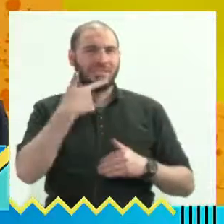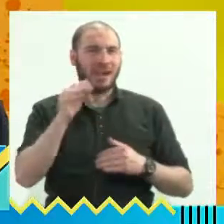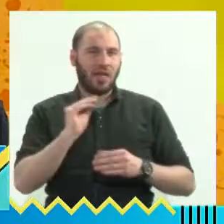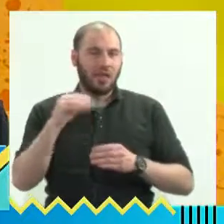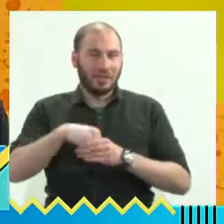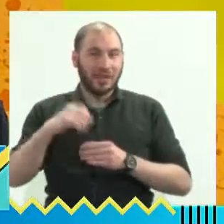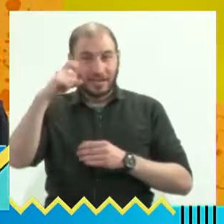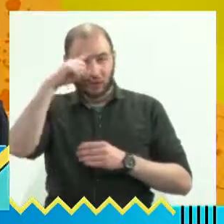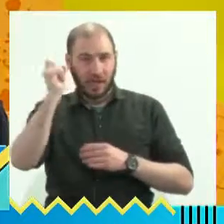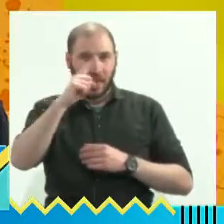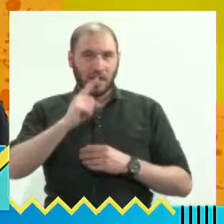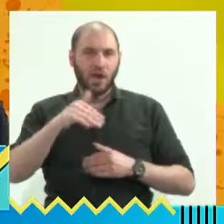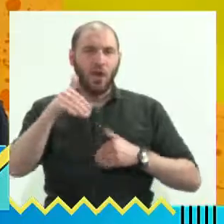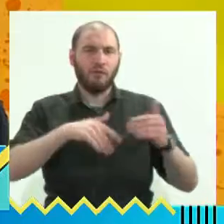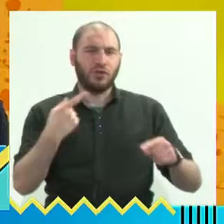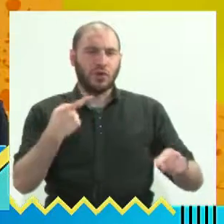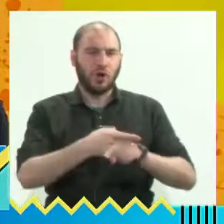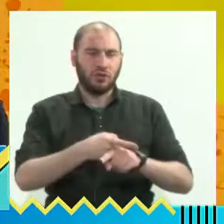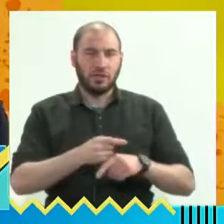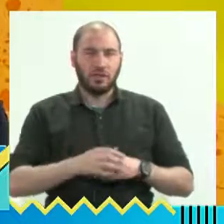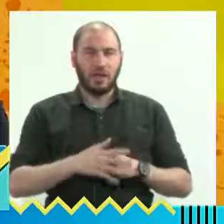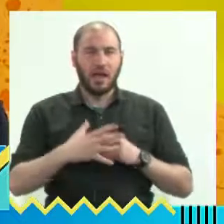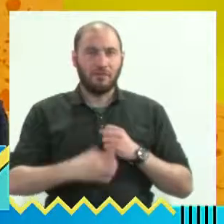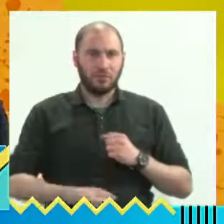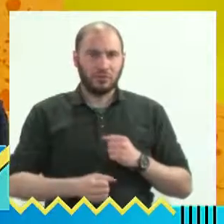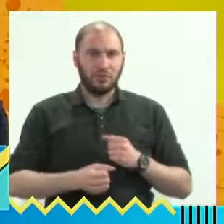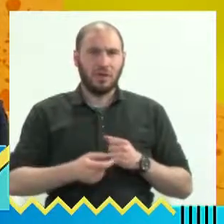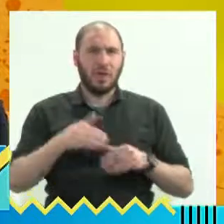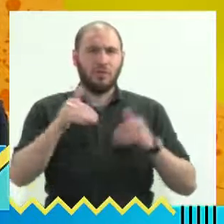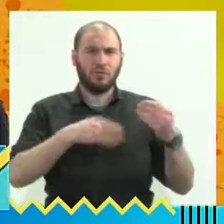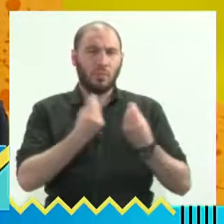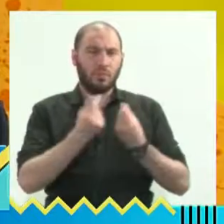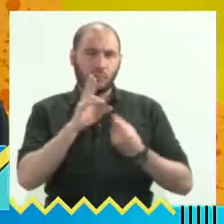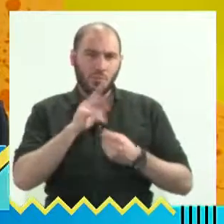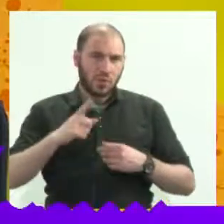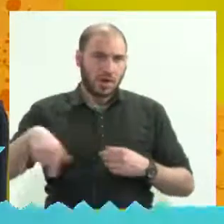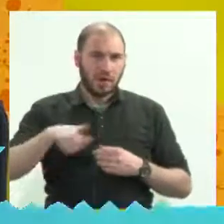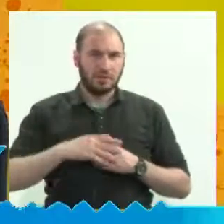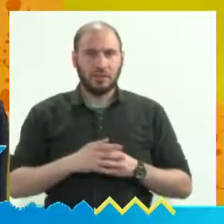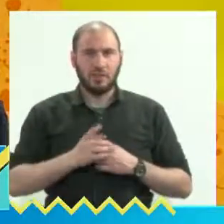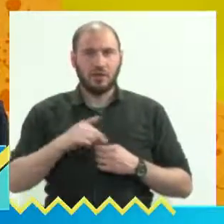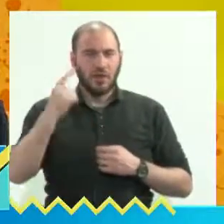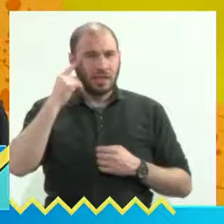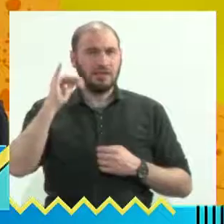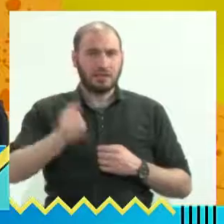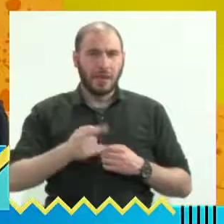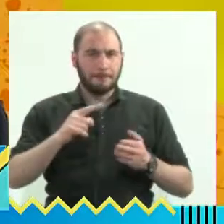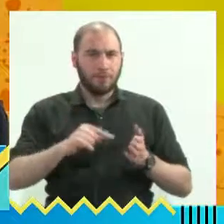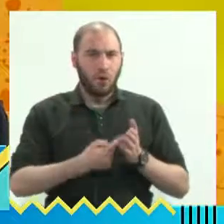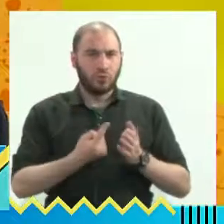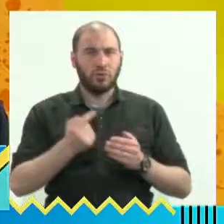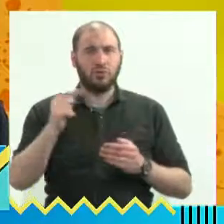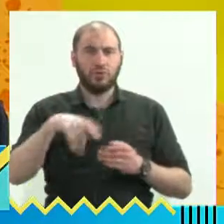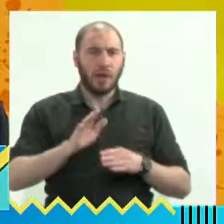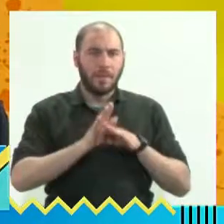Senado en La Nación, que se votó en contra el aborto, y muchos de los votos eran de mujeres. Entonces creemos que sí, es un punto desde